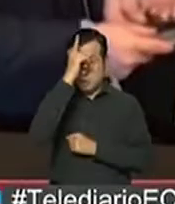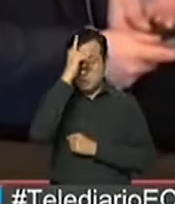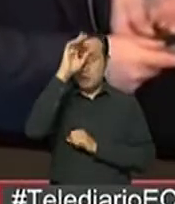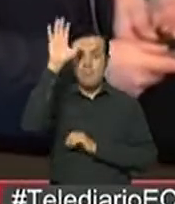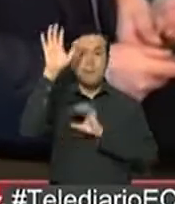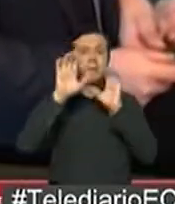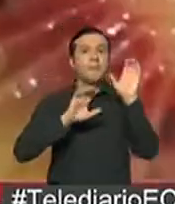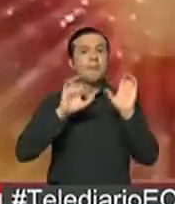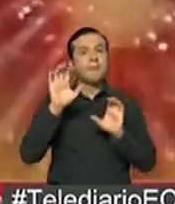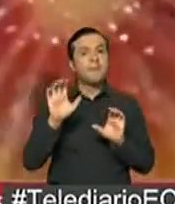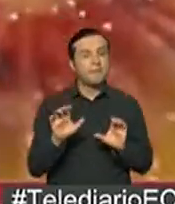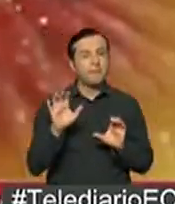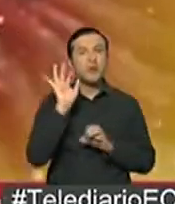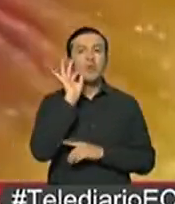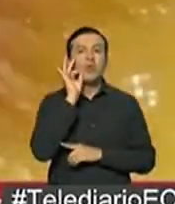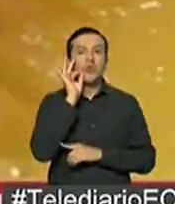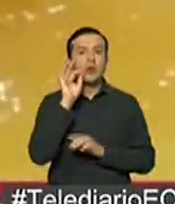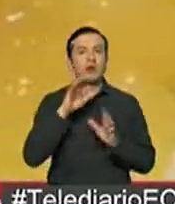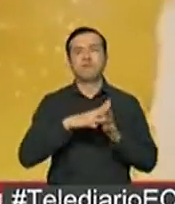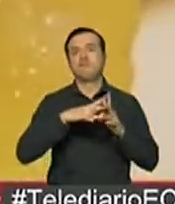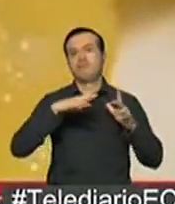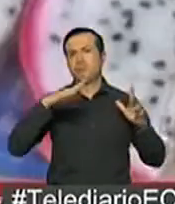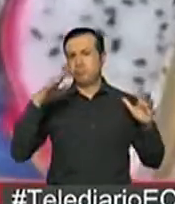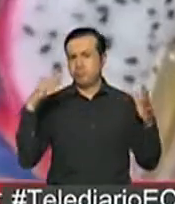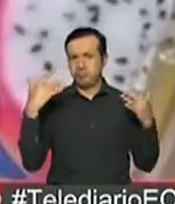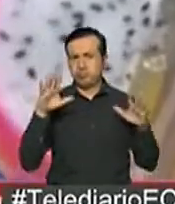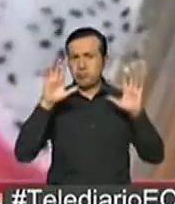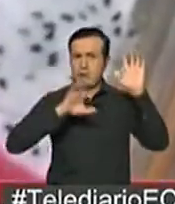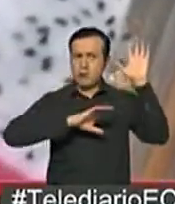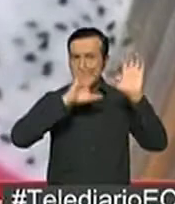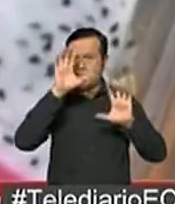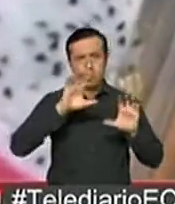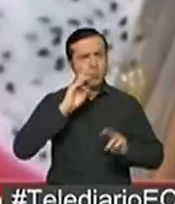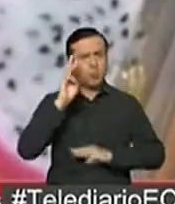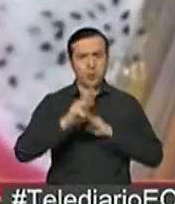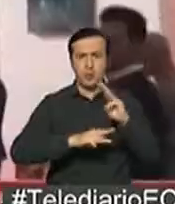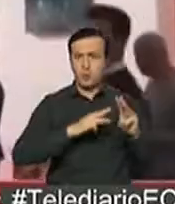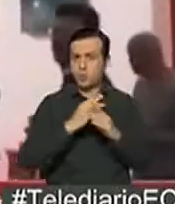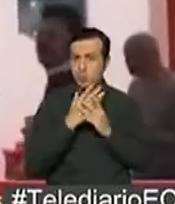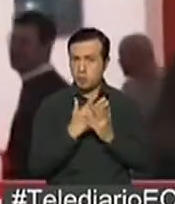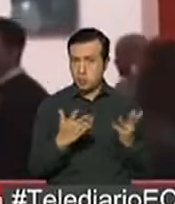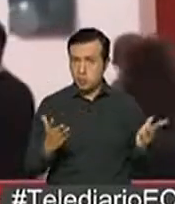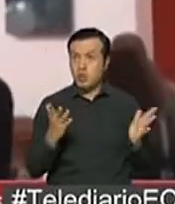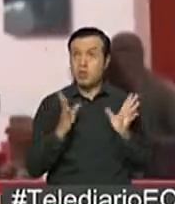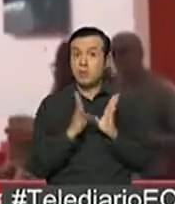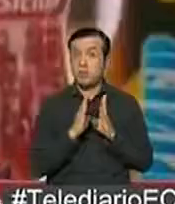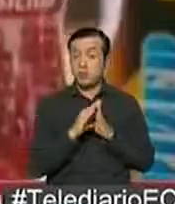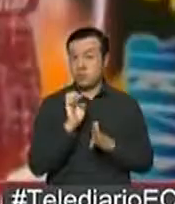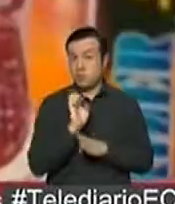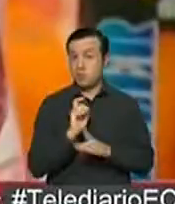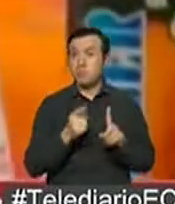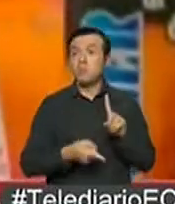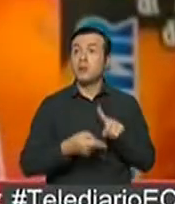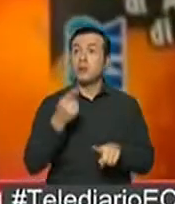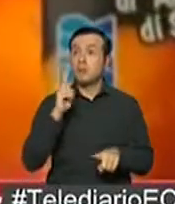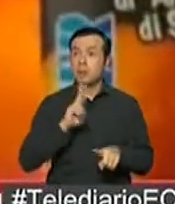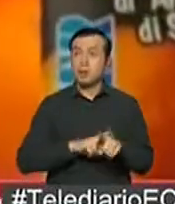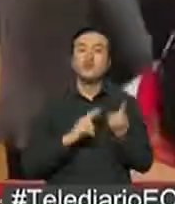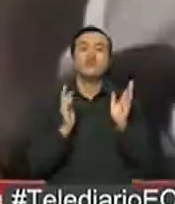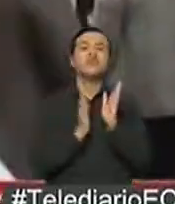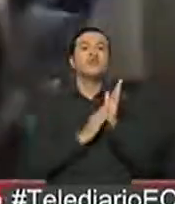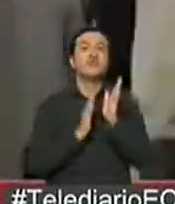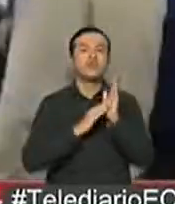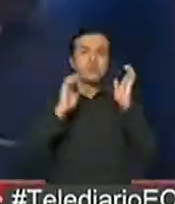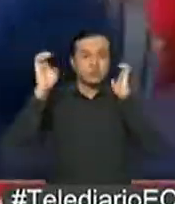2020 la mayor feria de frutas y hortalizas del mundo en esta edición el ecuador será por primera vez socio estratégico